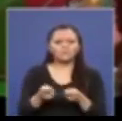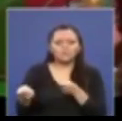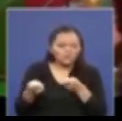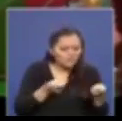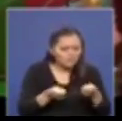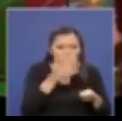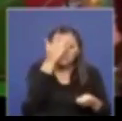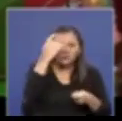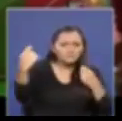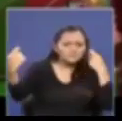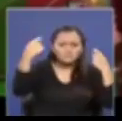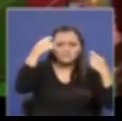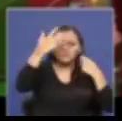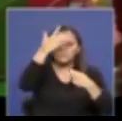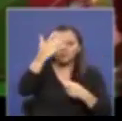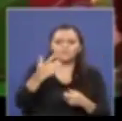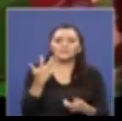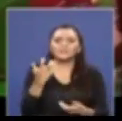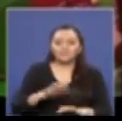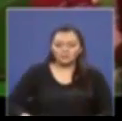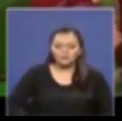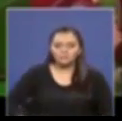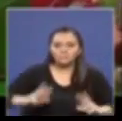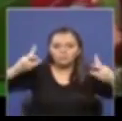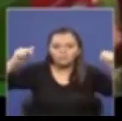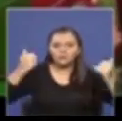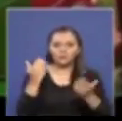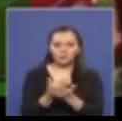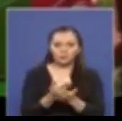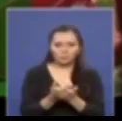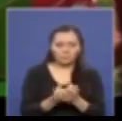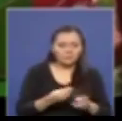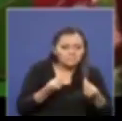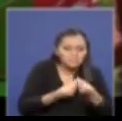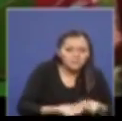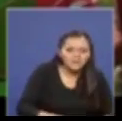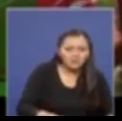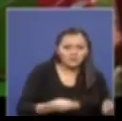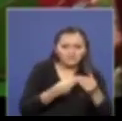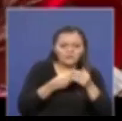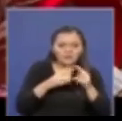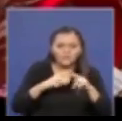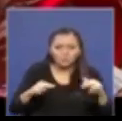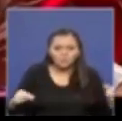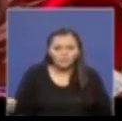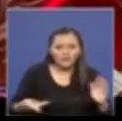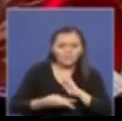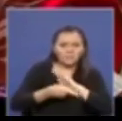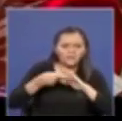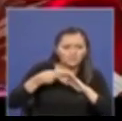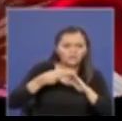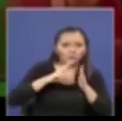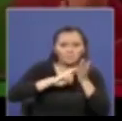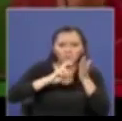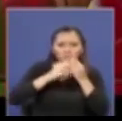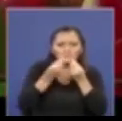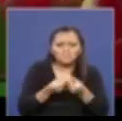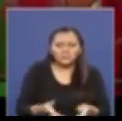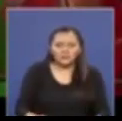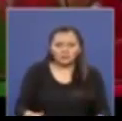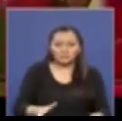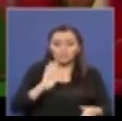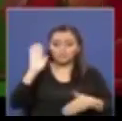qué? Dominarnos para robarnos económicamente. Saquearnos nuestros recursos naturales. Todas